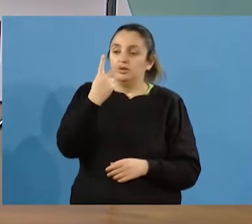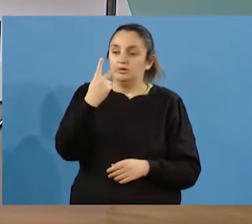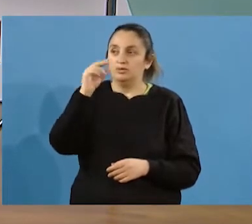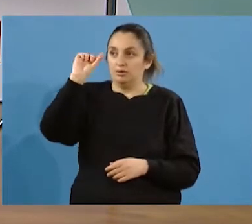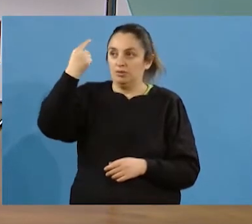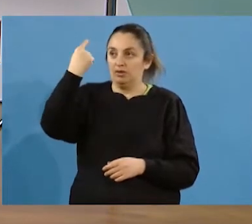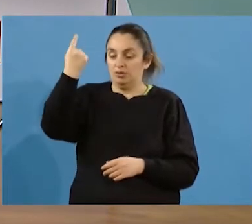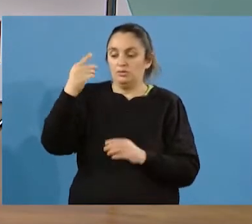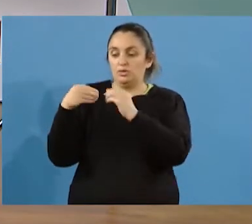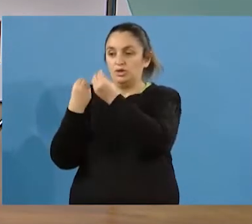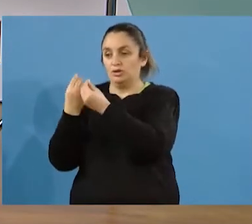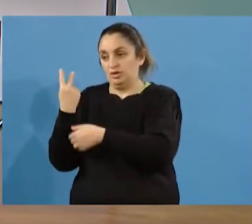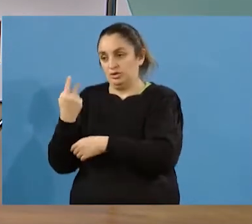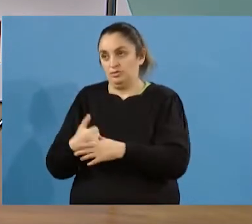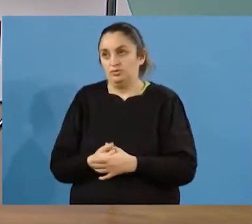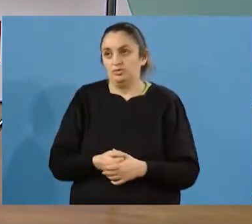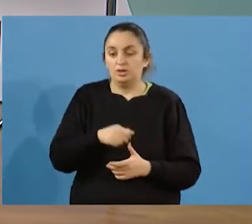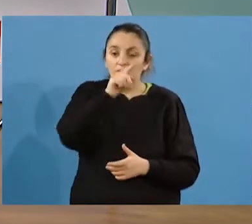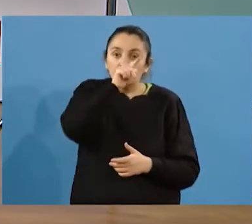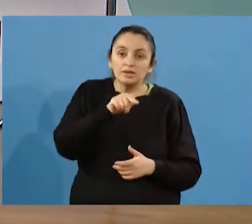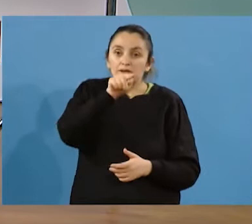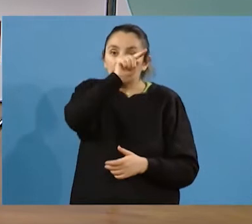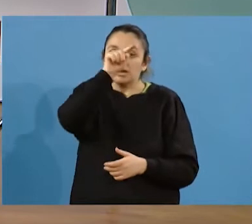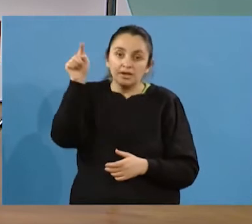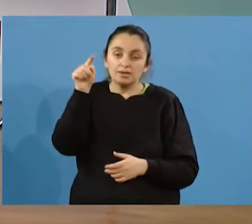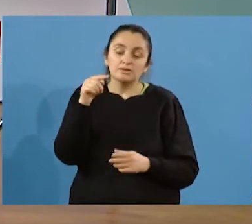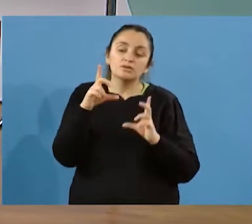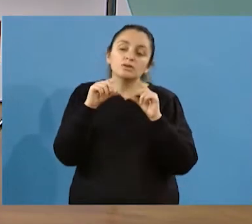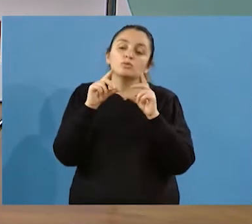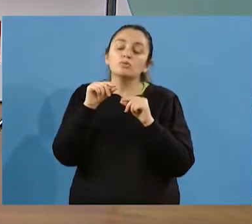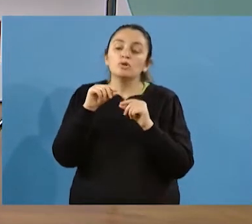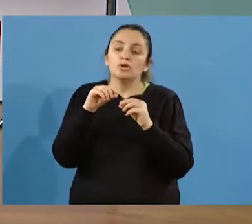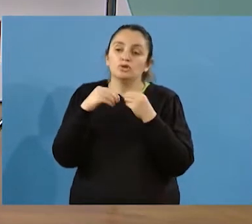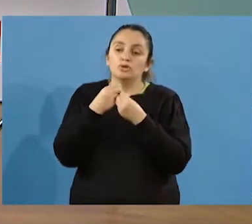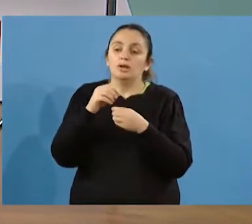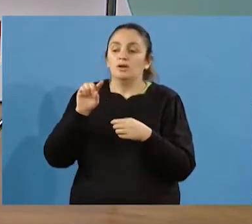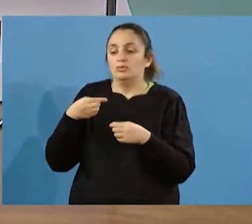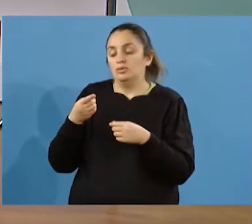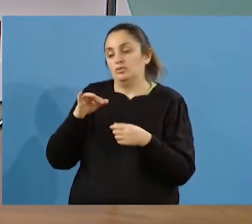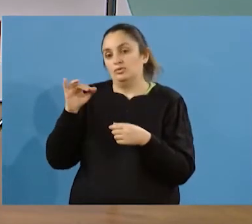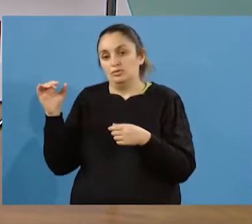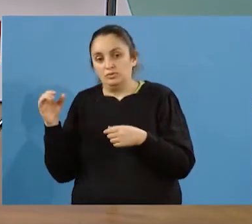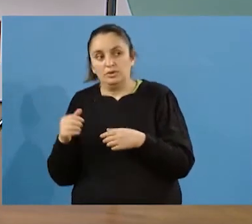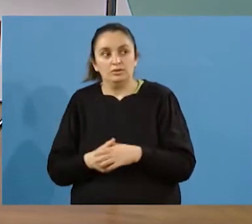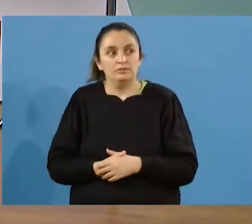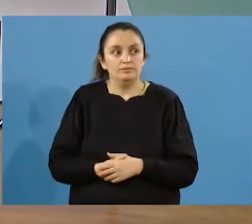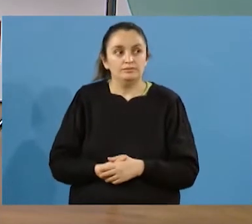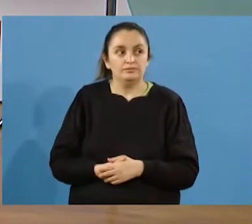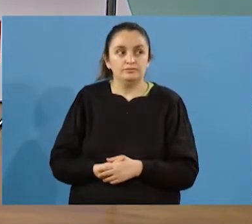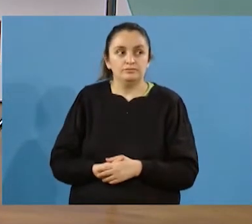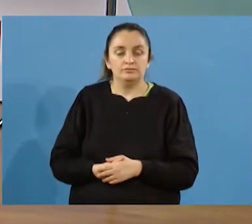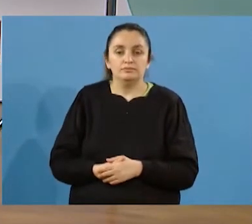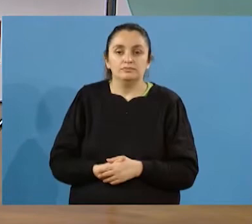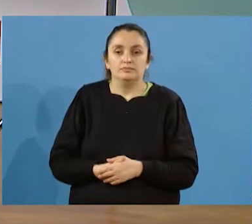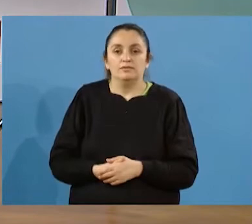2 esta raíz da un número con coma entonces lo vamos a dejar expresado hasta acá porque nosotros estamos trabajando